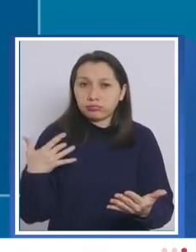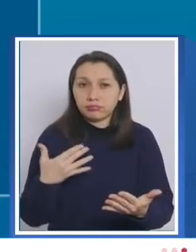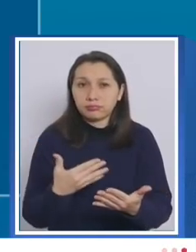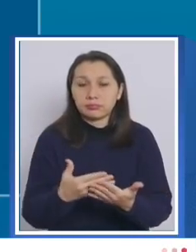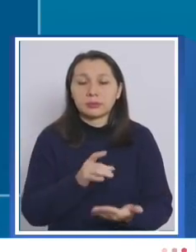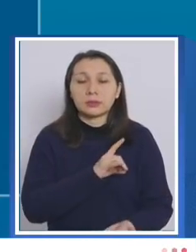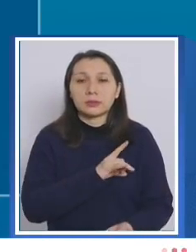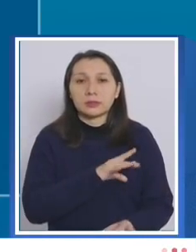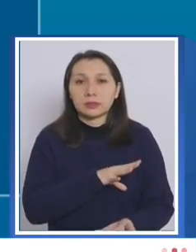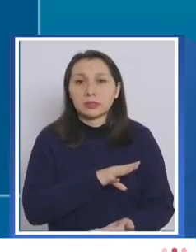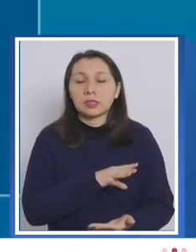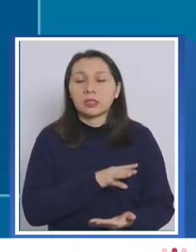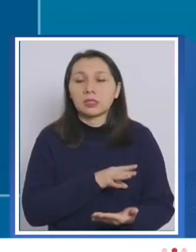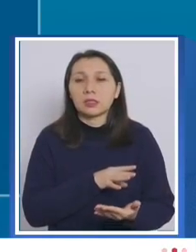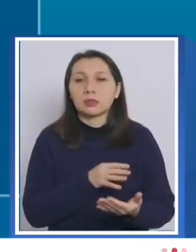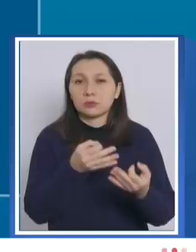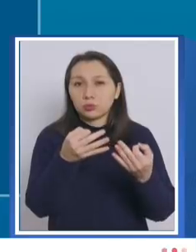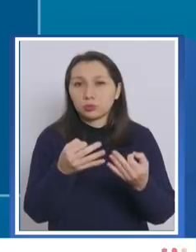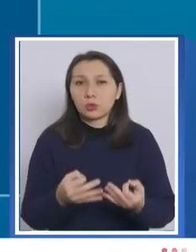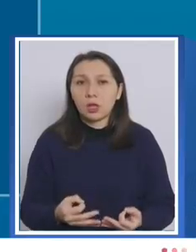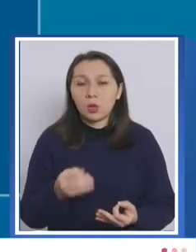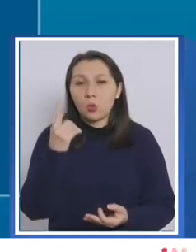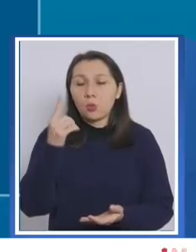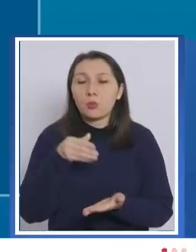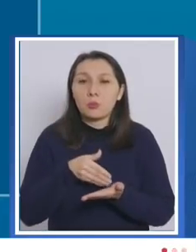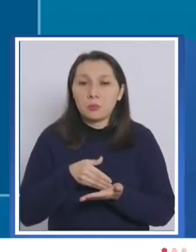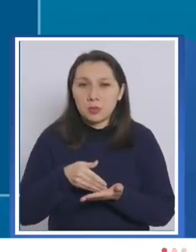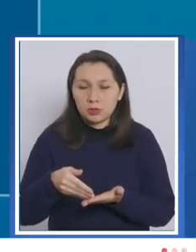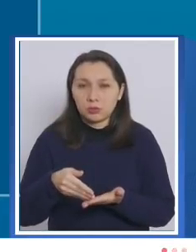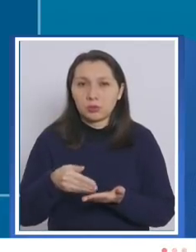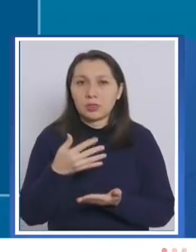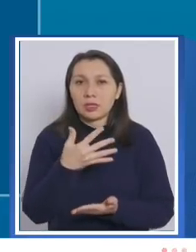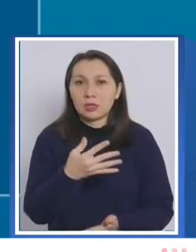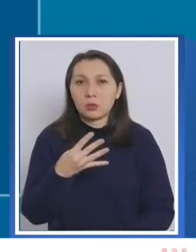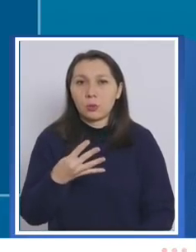Chile alcanzan a la cifra de